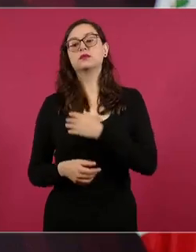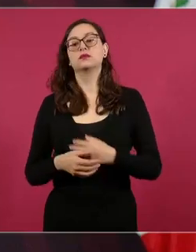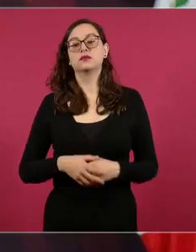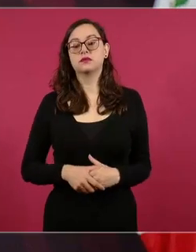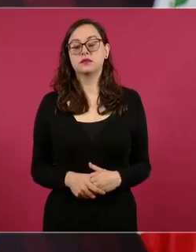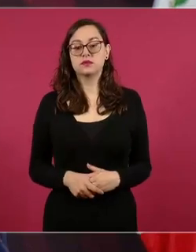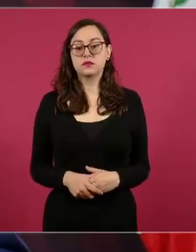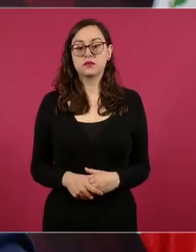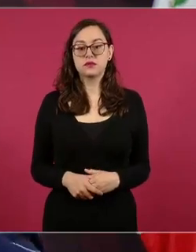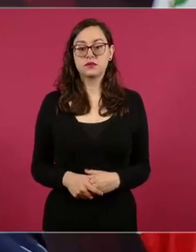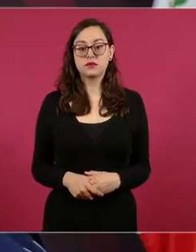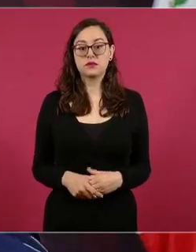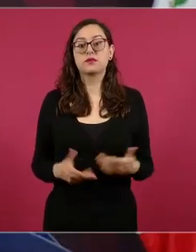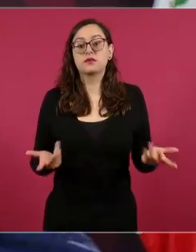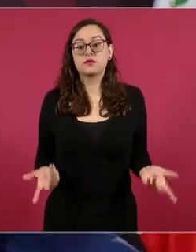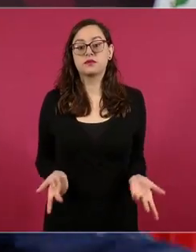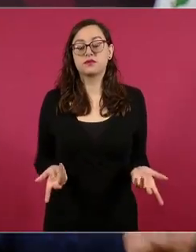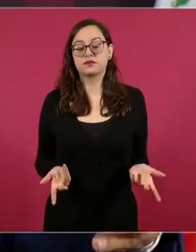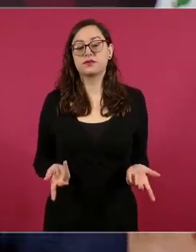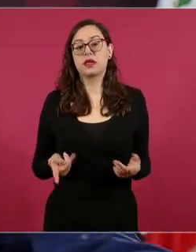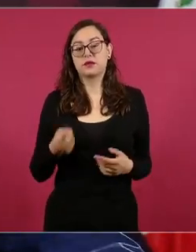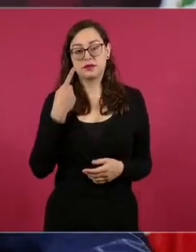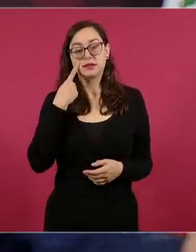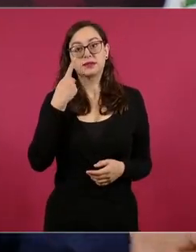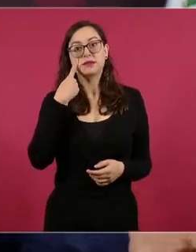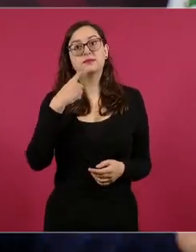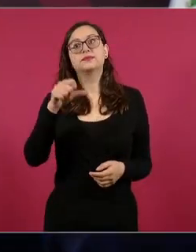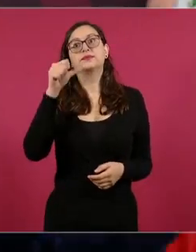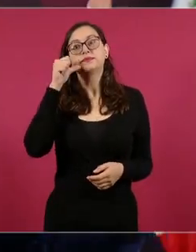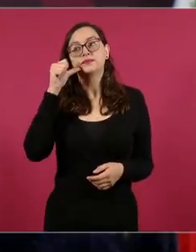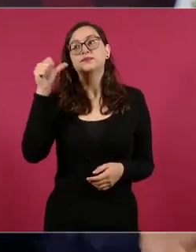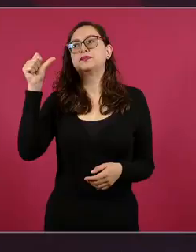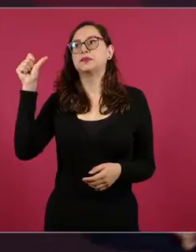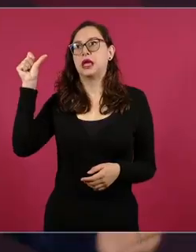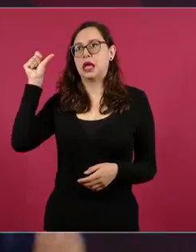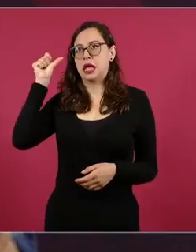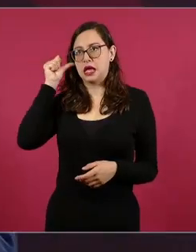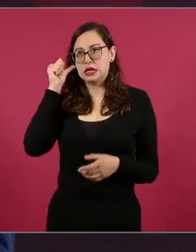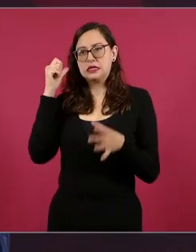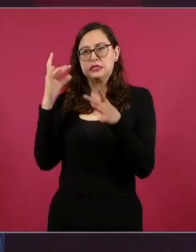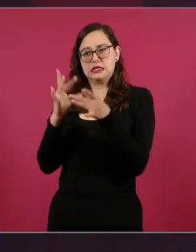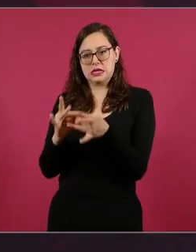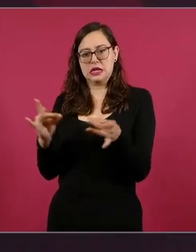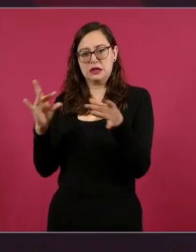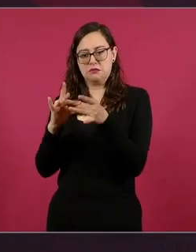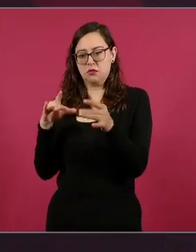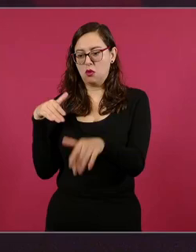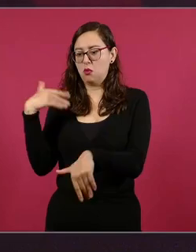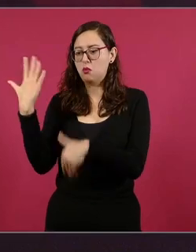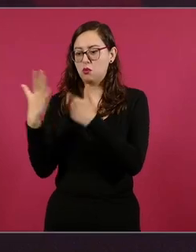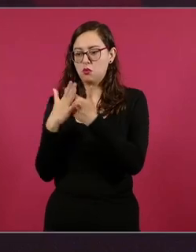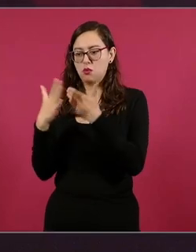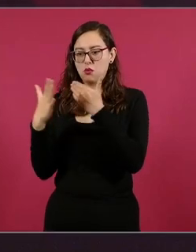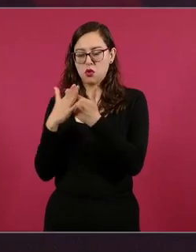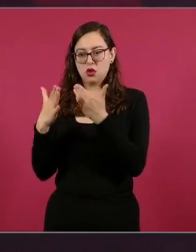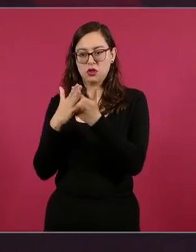porque hablamos de que vamos a tener un congreso o un encuentro con medios